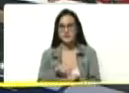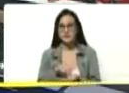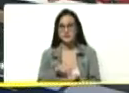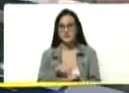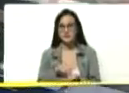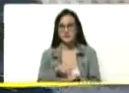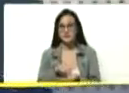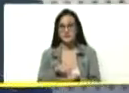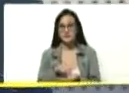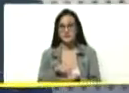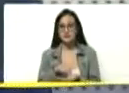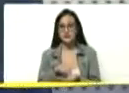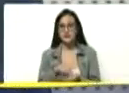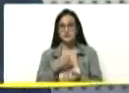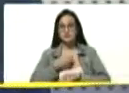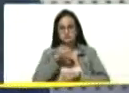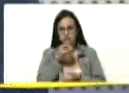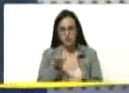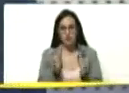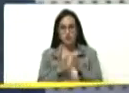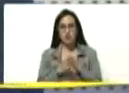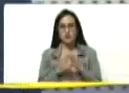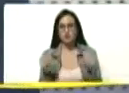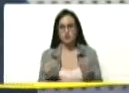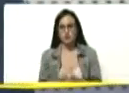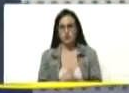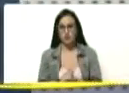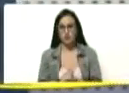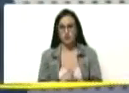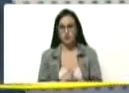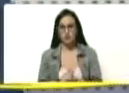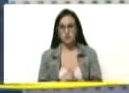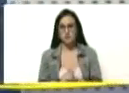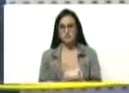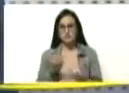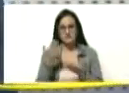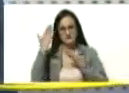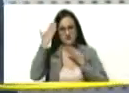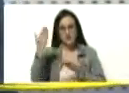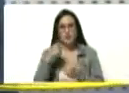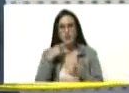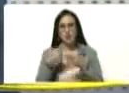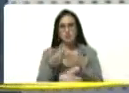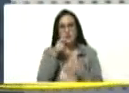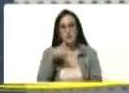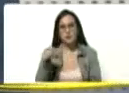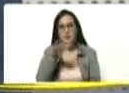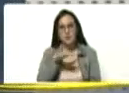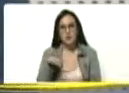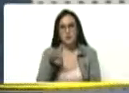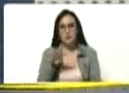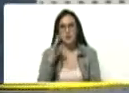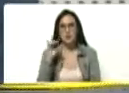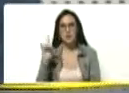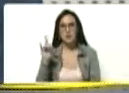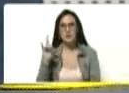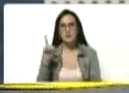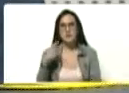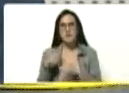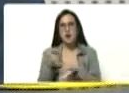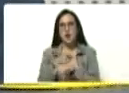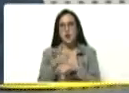Permítame transmitir a todas y todos un afectuoso saludo en nombre del pueblo boliviano y del gobierno